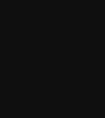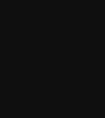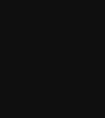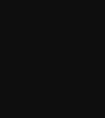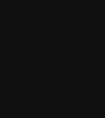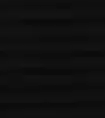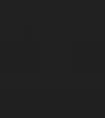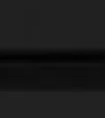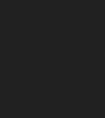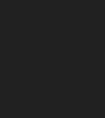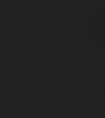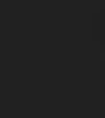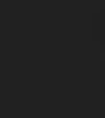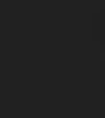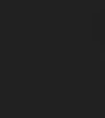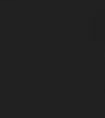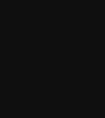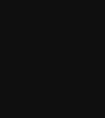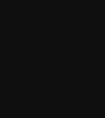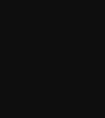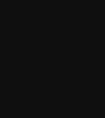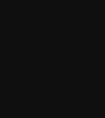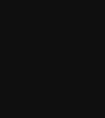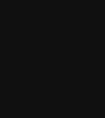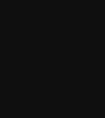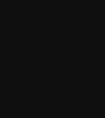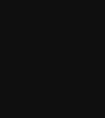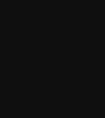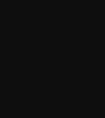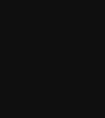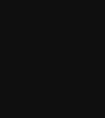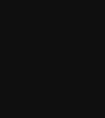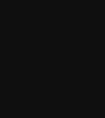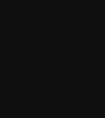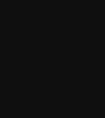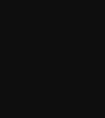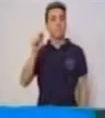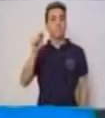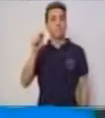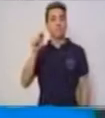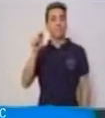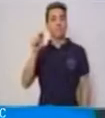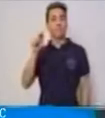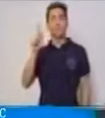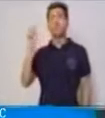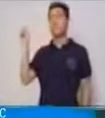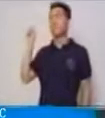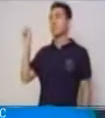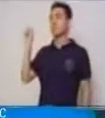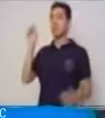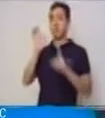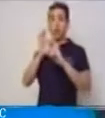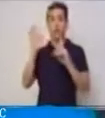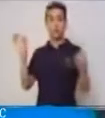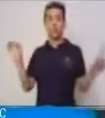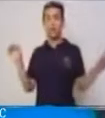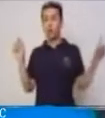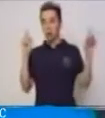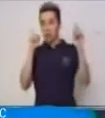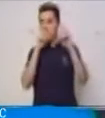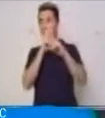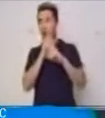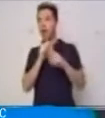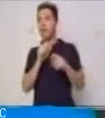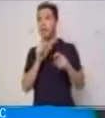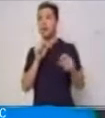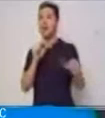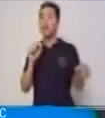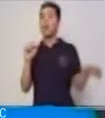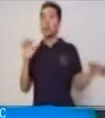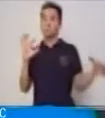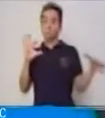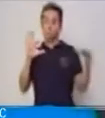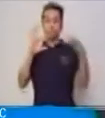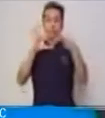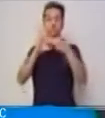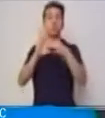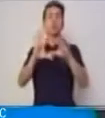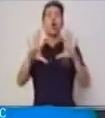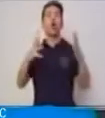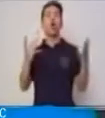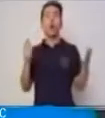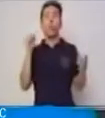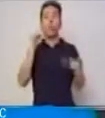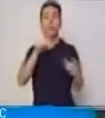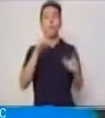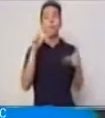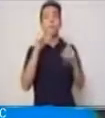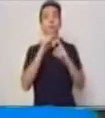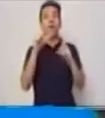La oración compleja está unida por un nexo y a este nexo es la palabra pero.